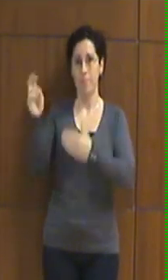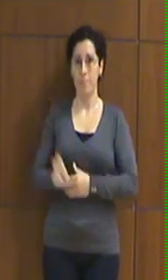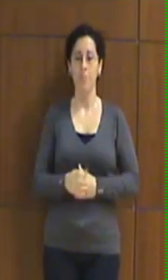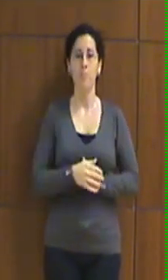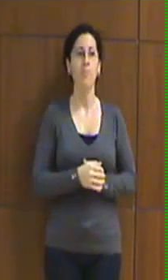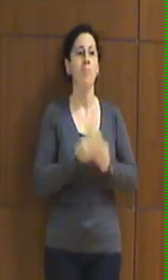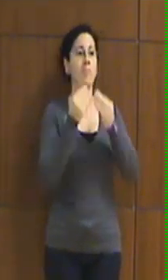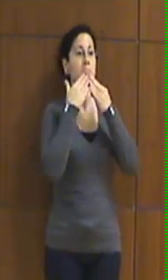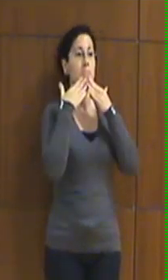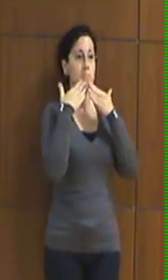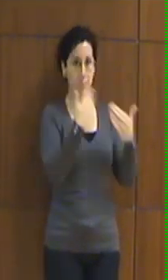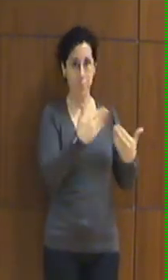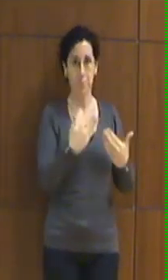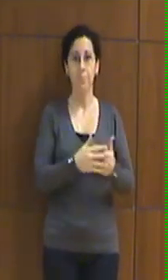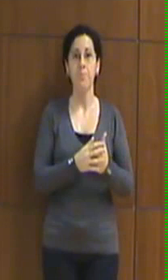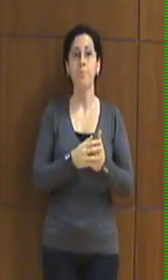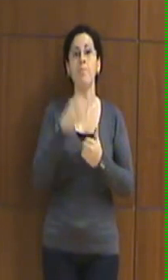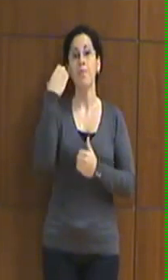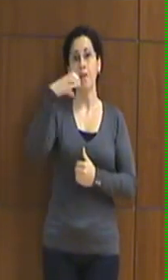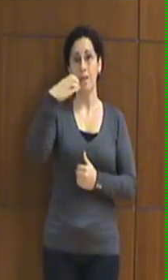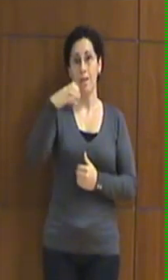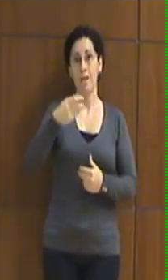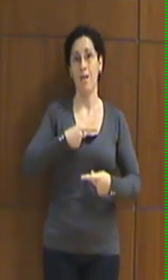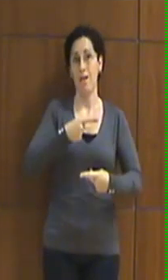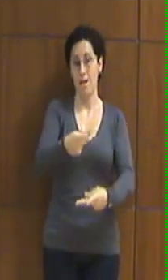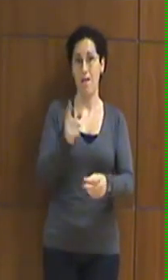Muchas gracias, Juan Luis. Muchas gracias también a CENTAC.